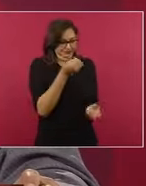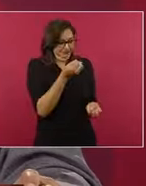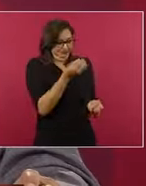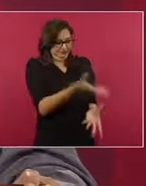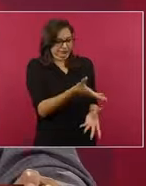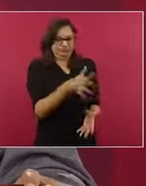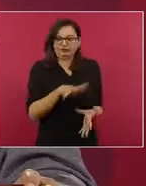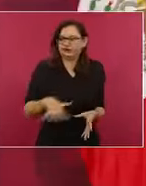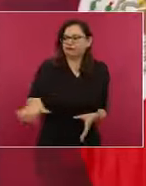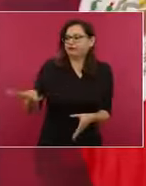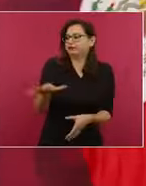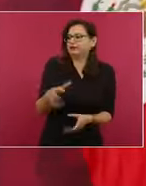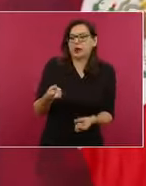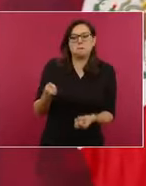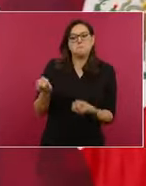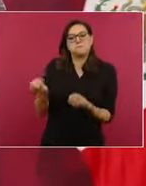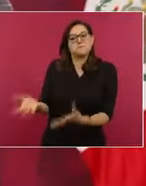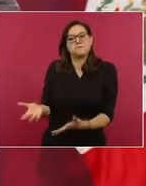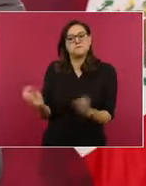el